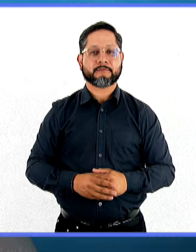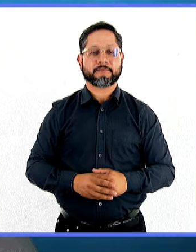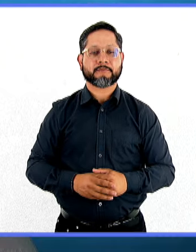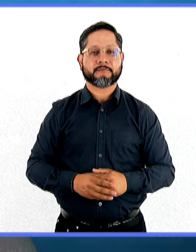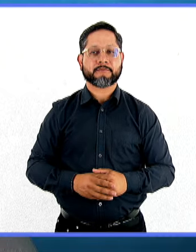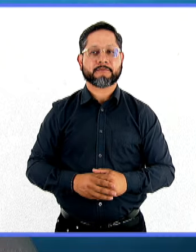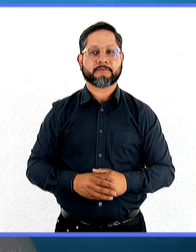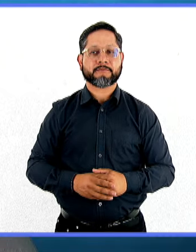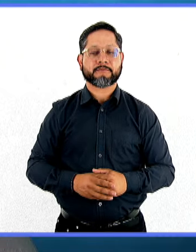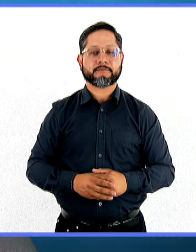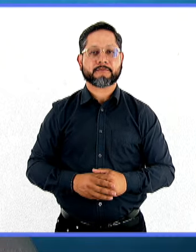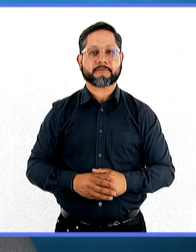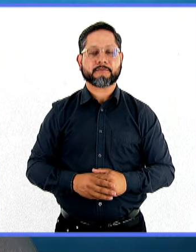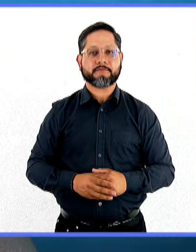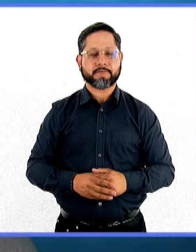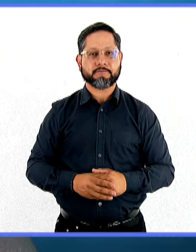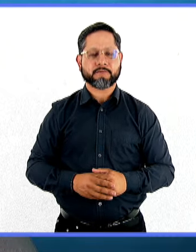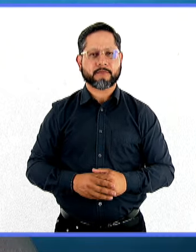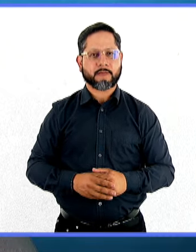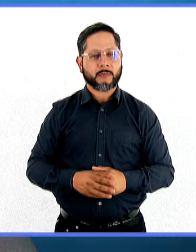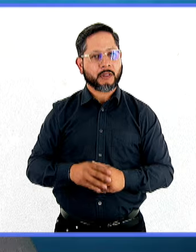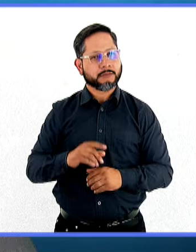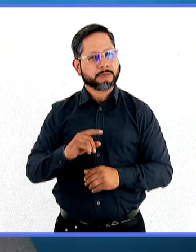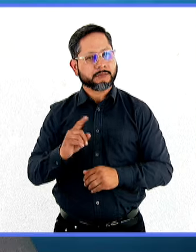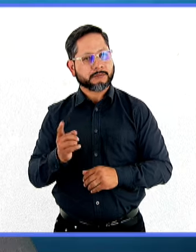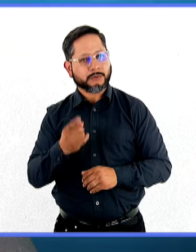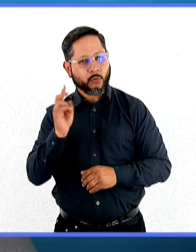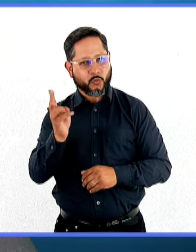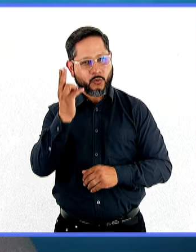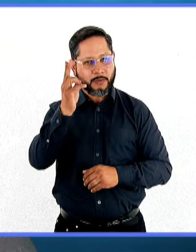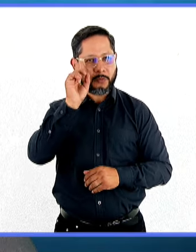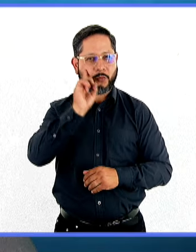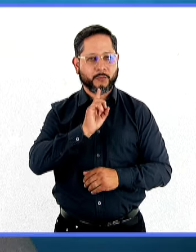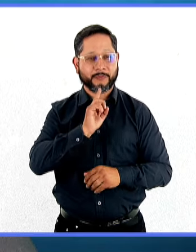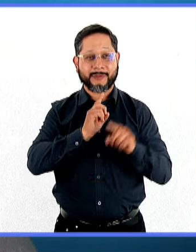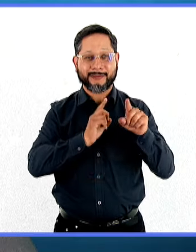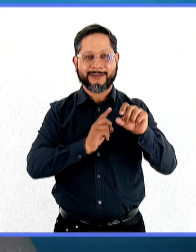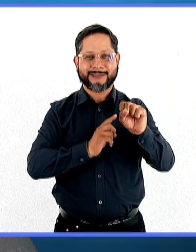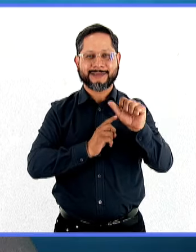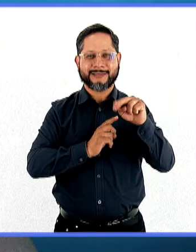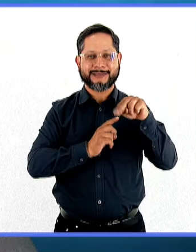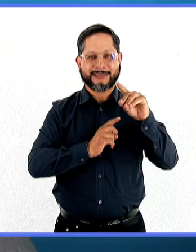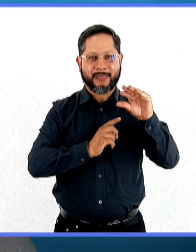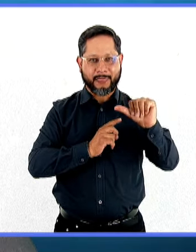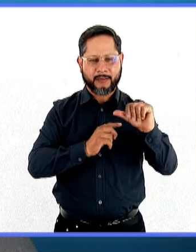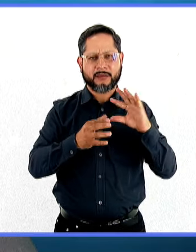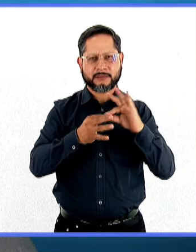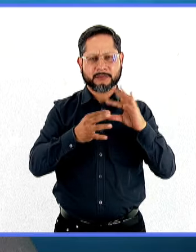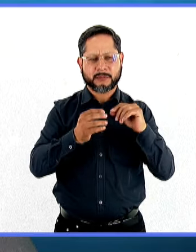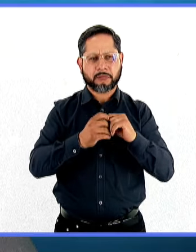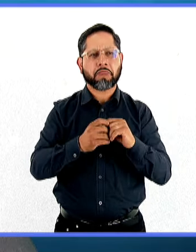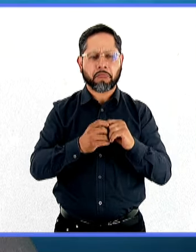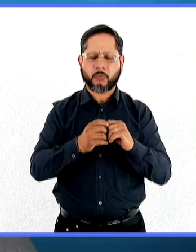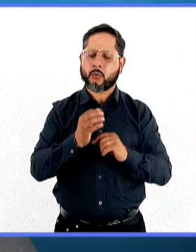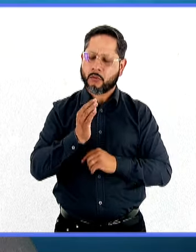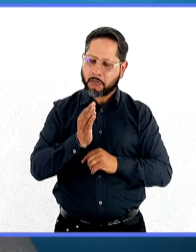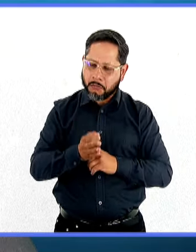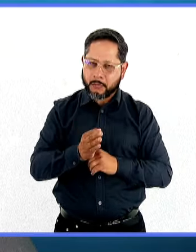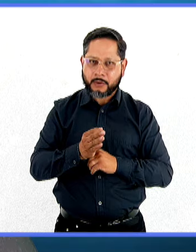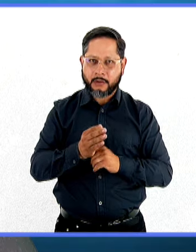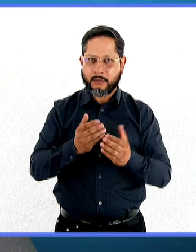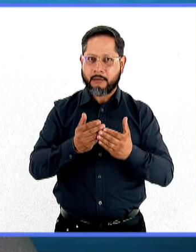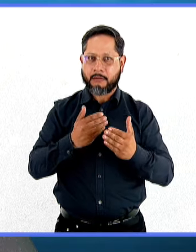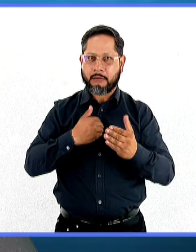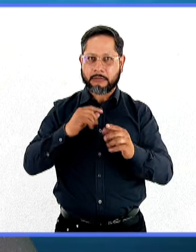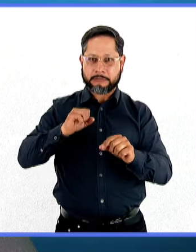pantalla en ser Universitaria Sandra lorenzano nos habla hoy sobre el consentimiento a propósito de la prevención de la